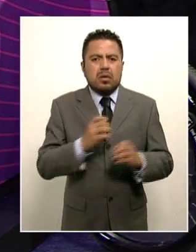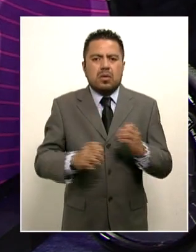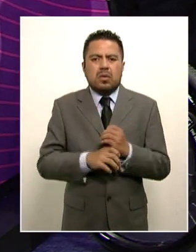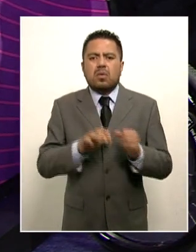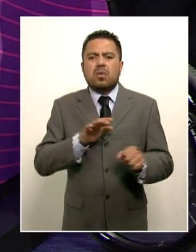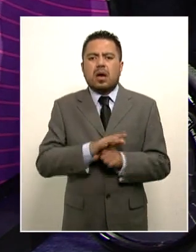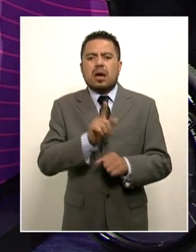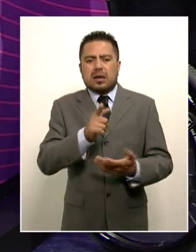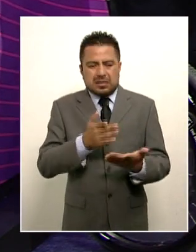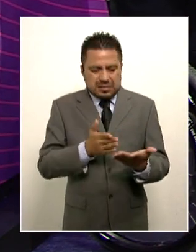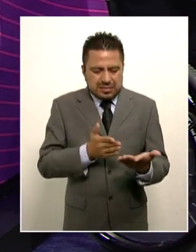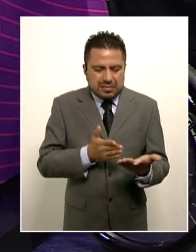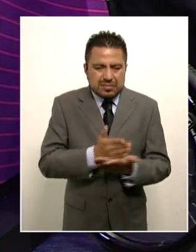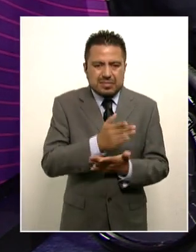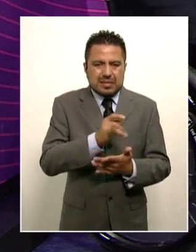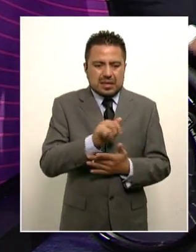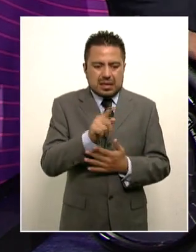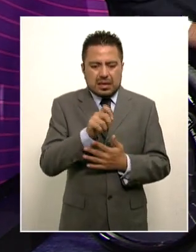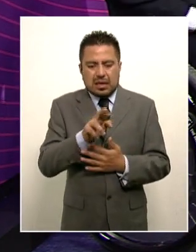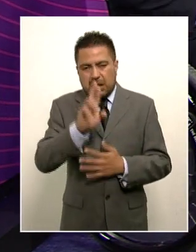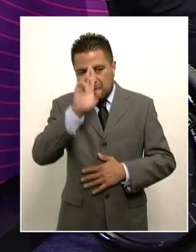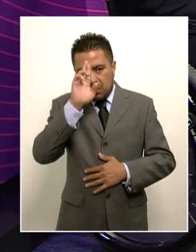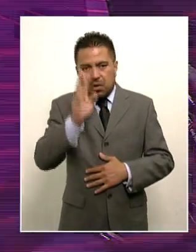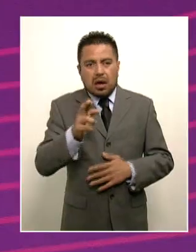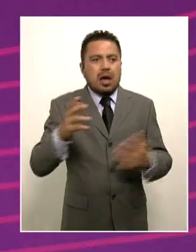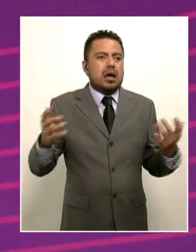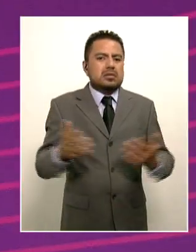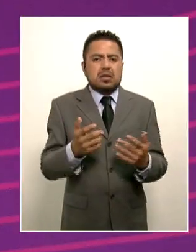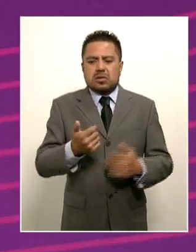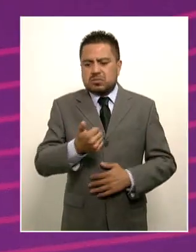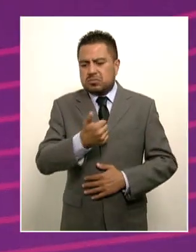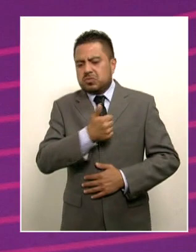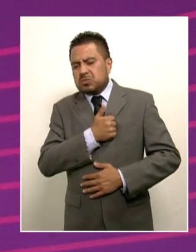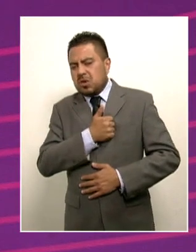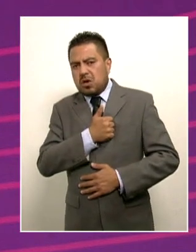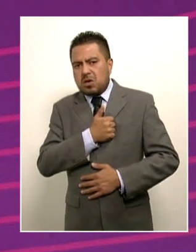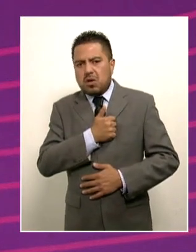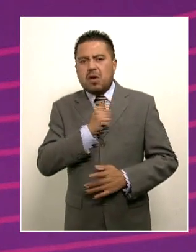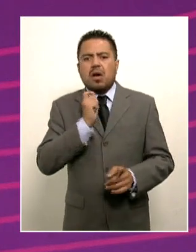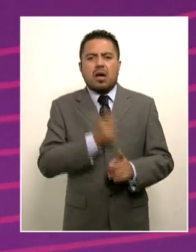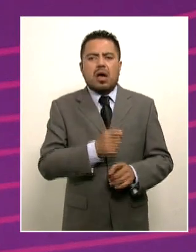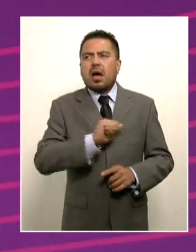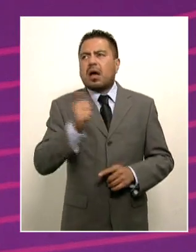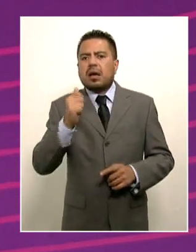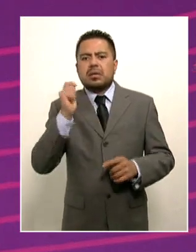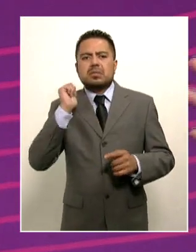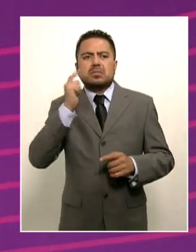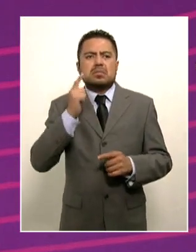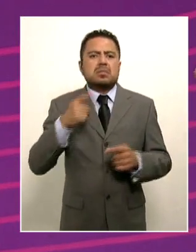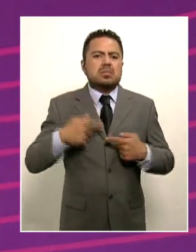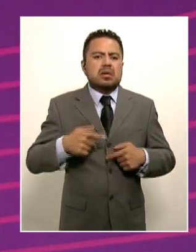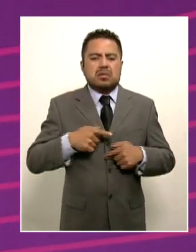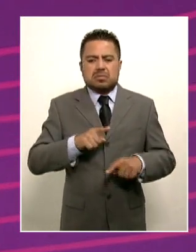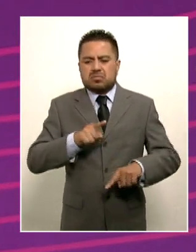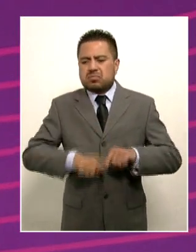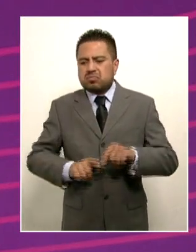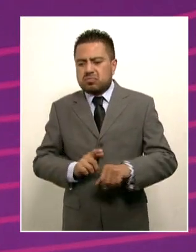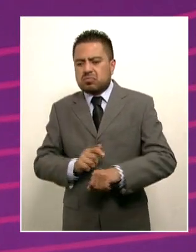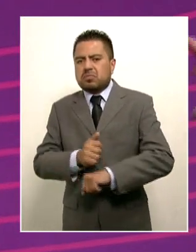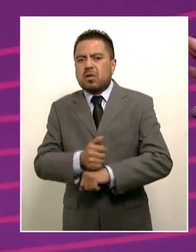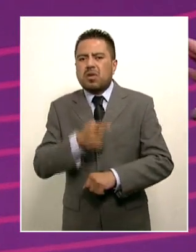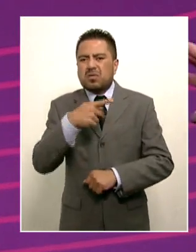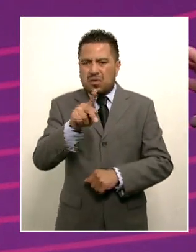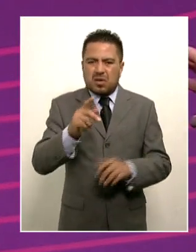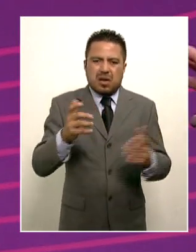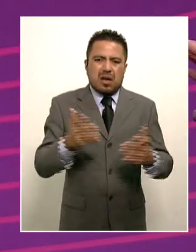la interdicción, que es esta prohibición de actuar de manera autónoma. Exacto. Y que alguien más sustituya. O sea, digamos que es tu